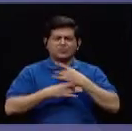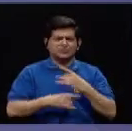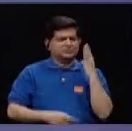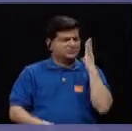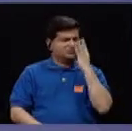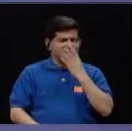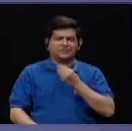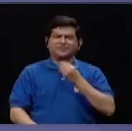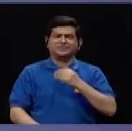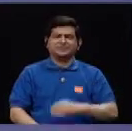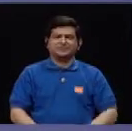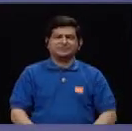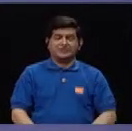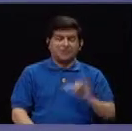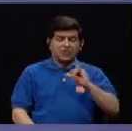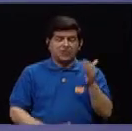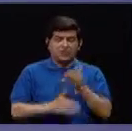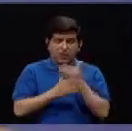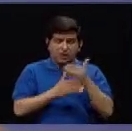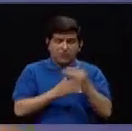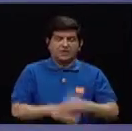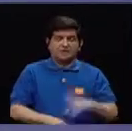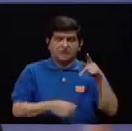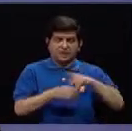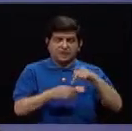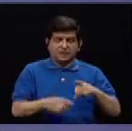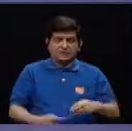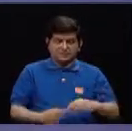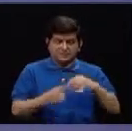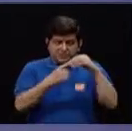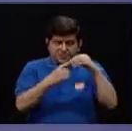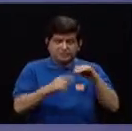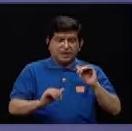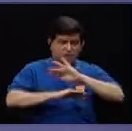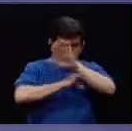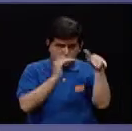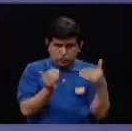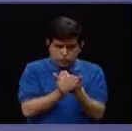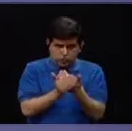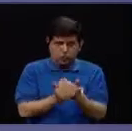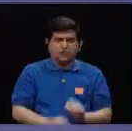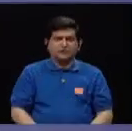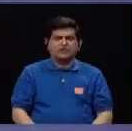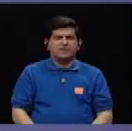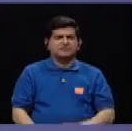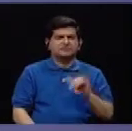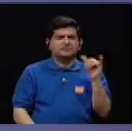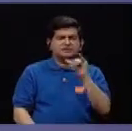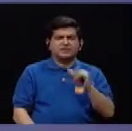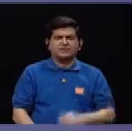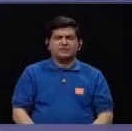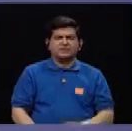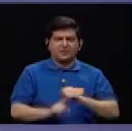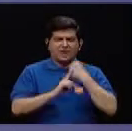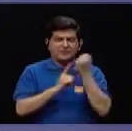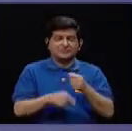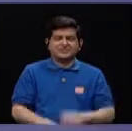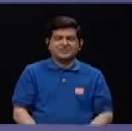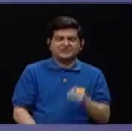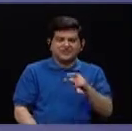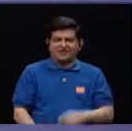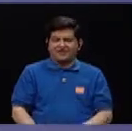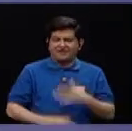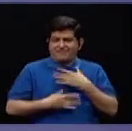interesante, lindísimo. Además, compartir ese protagonismo con todas. Y un poquito ahí también la cosa de la